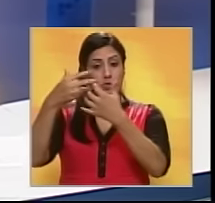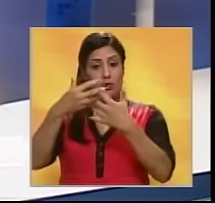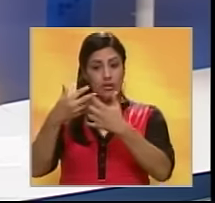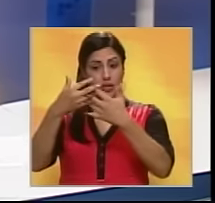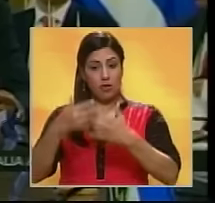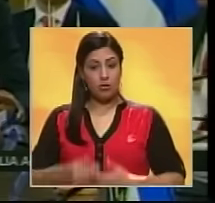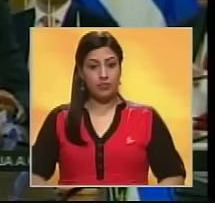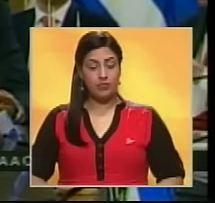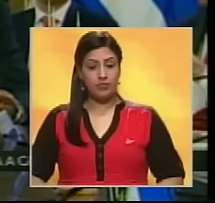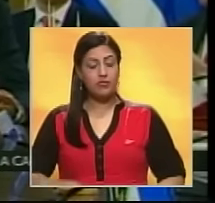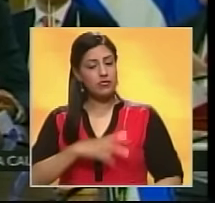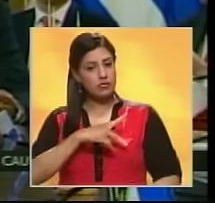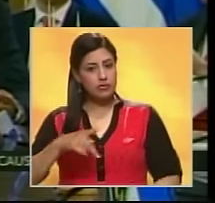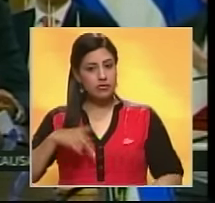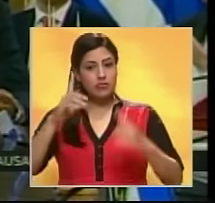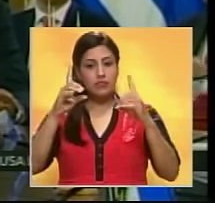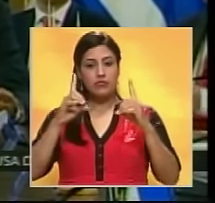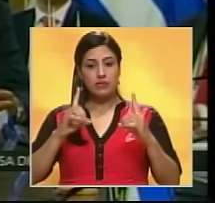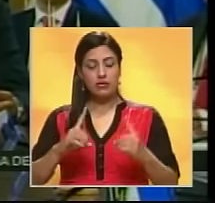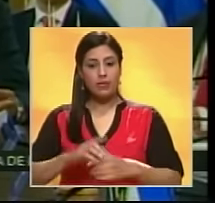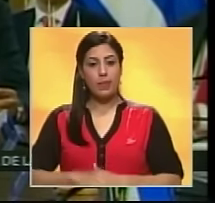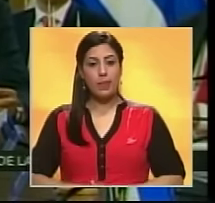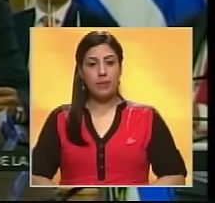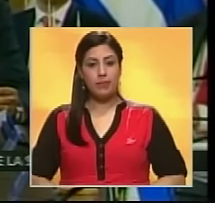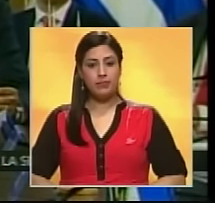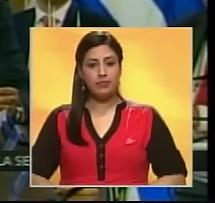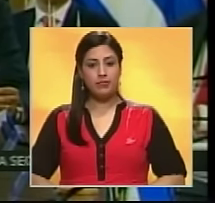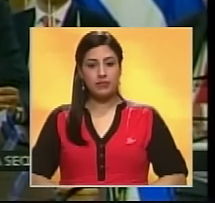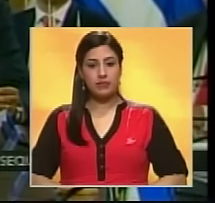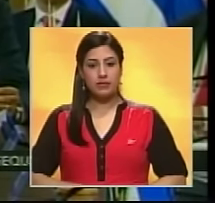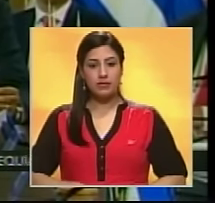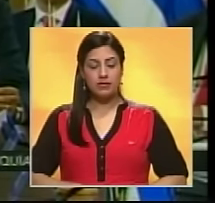Unidos. Hemos decidido